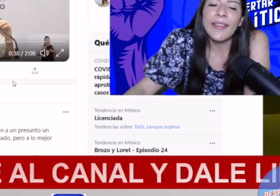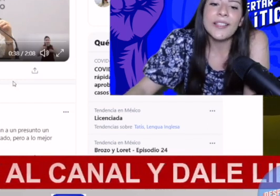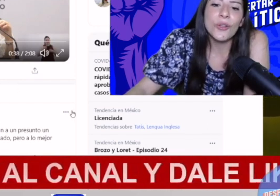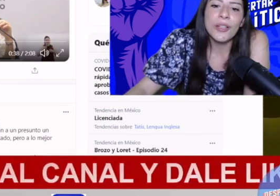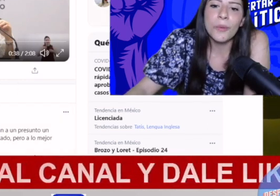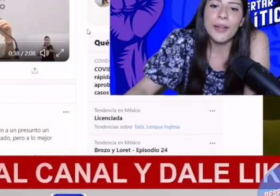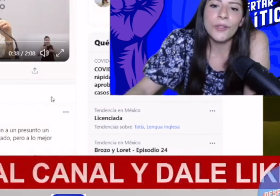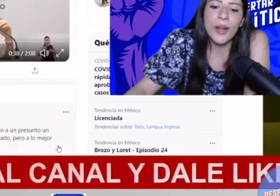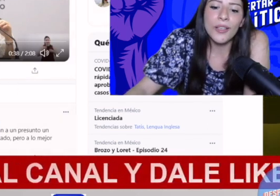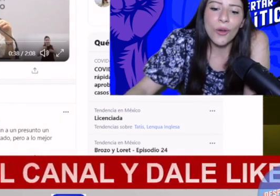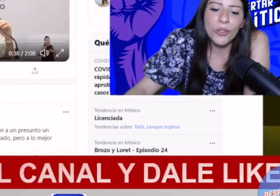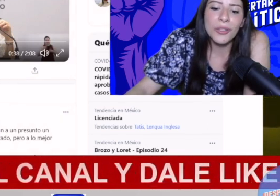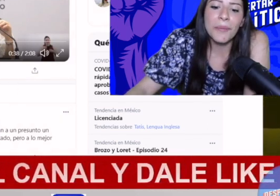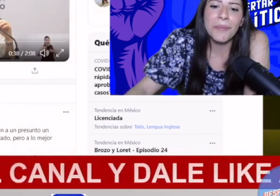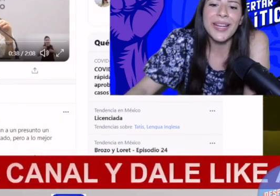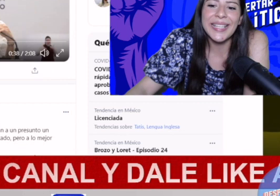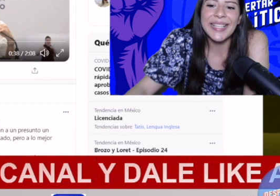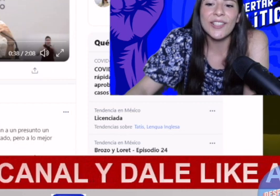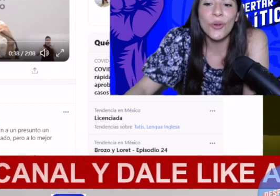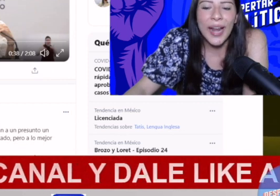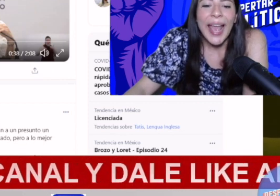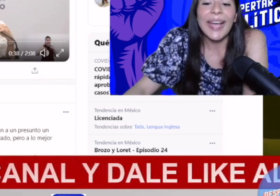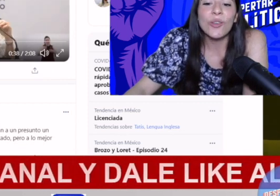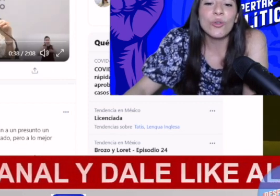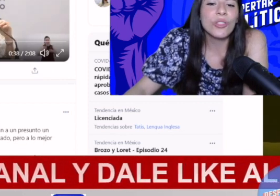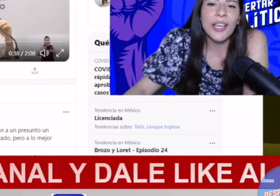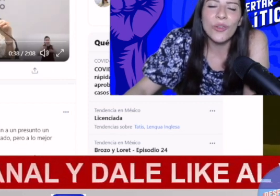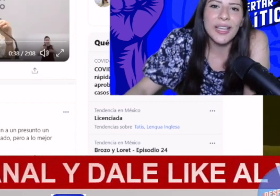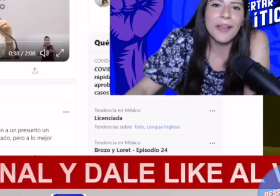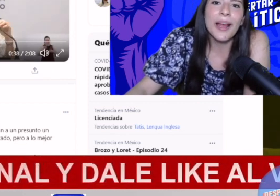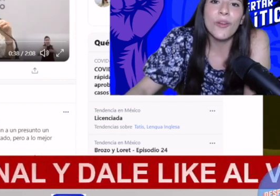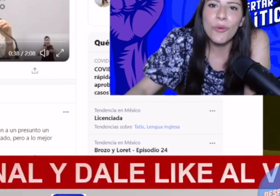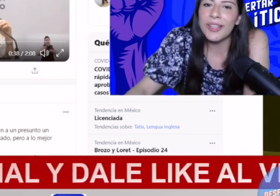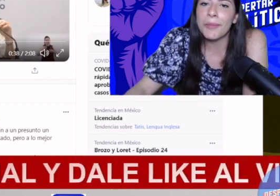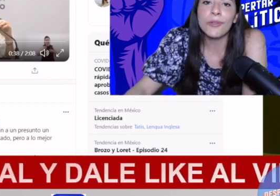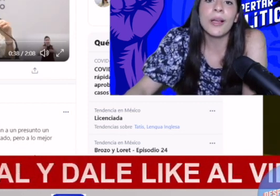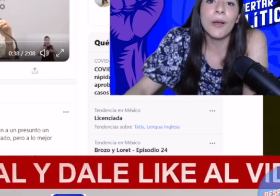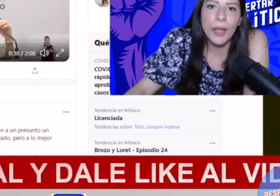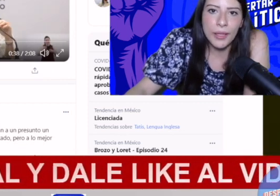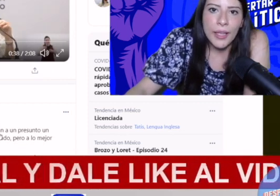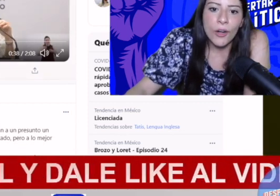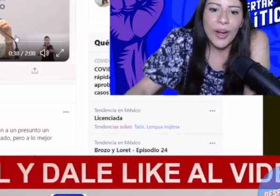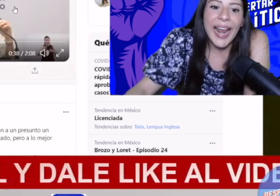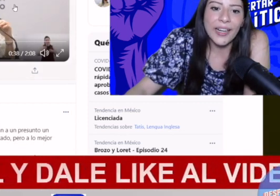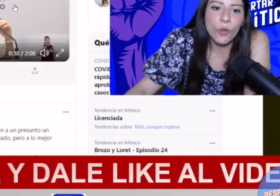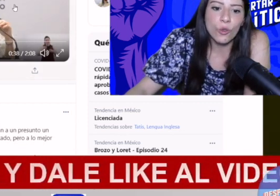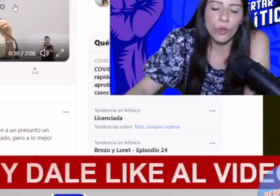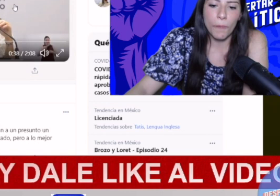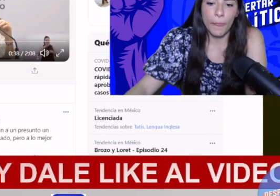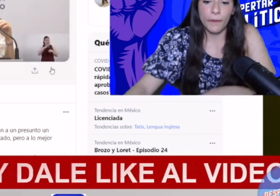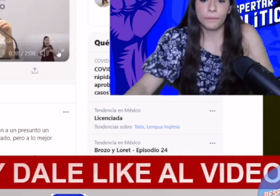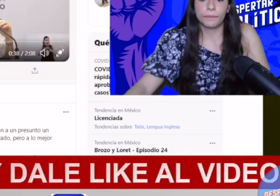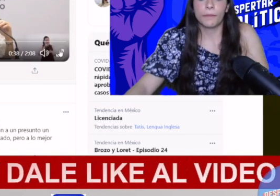la decisión del Tribunal Electoral, y ojo, eso también merece sanción. Aquellos consejeros que le valió un tremendo cacahuate, ¿no?, la